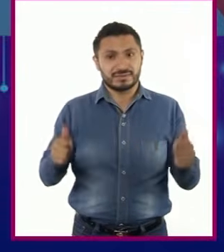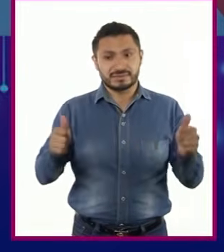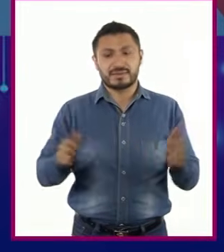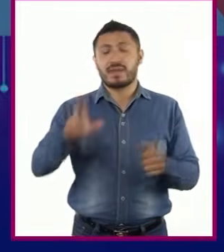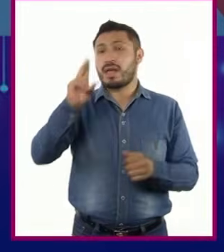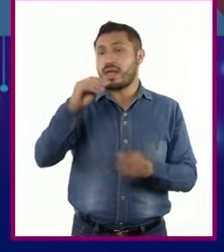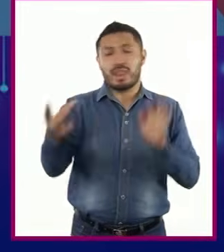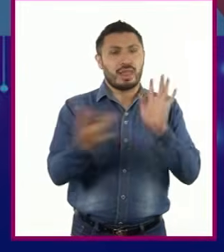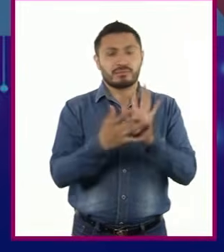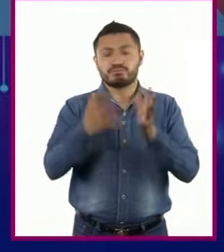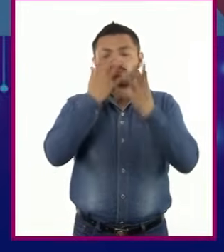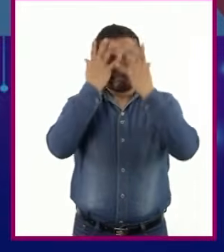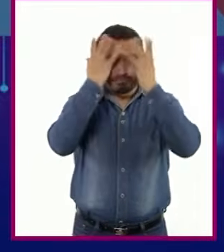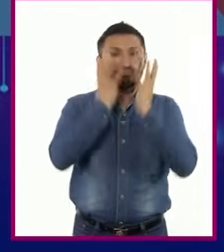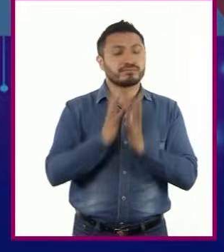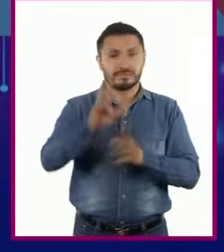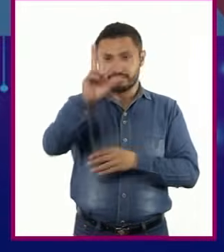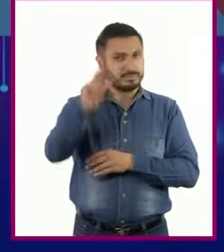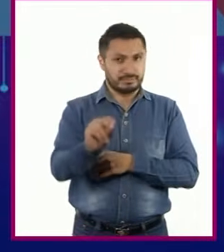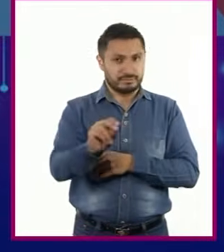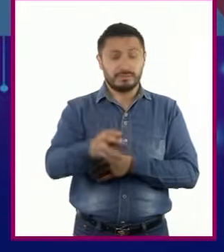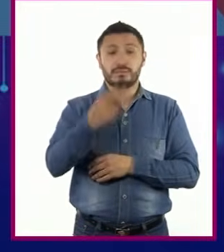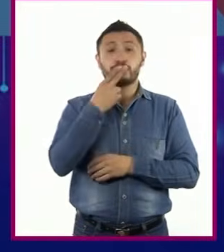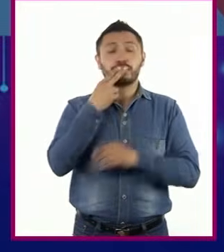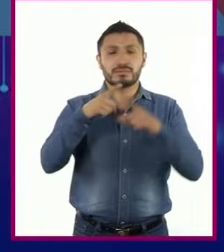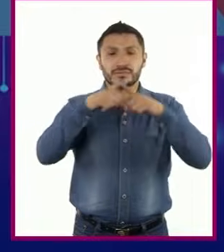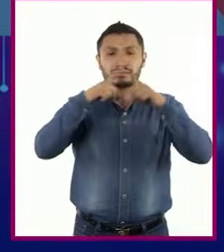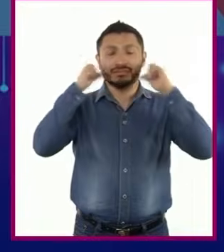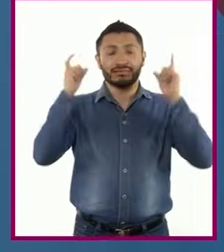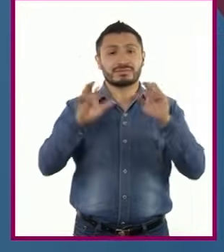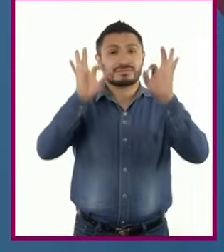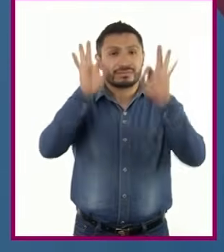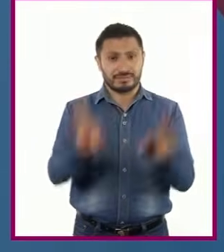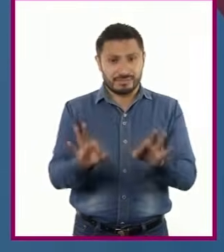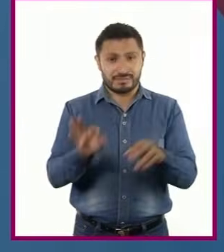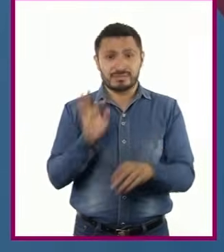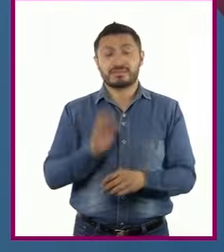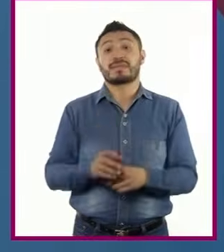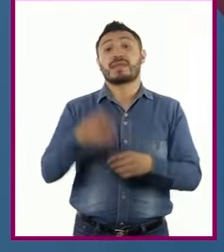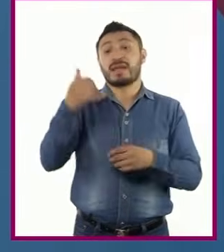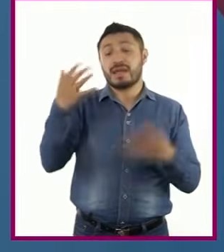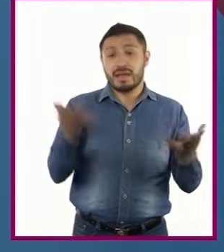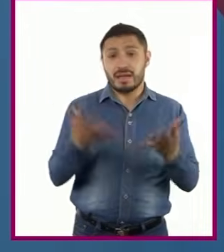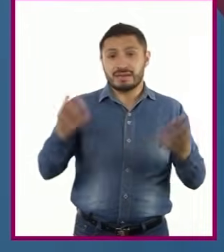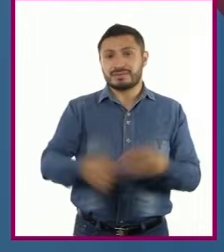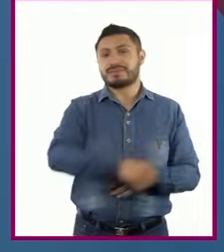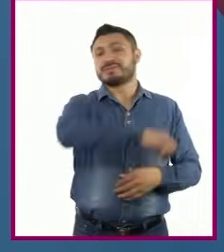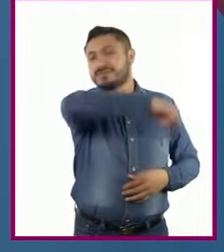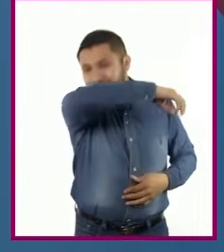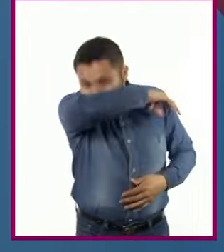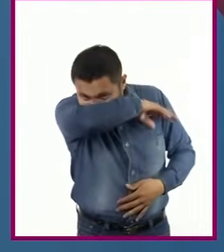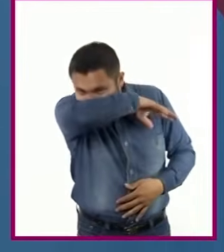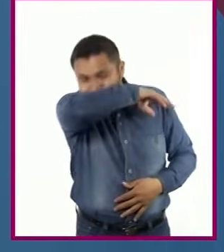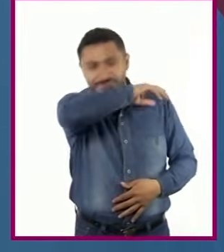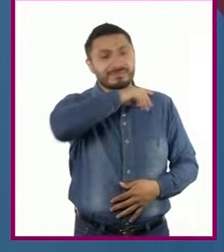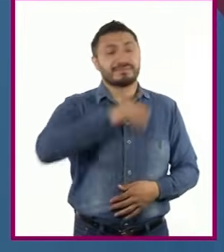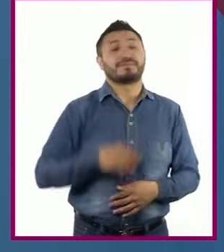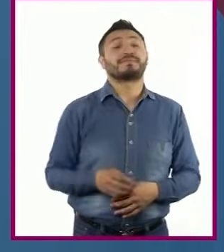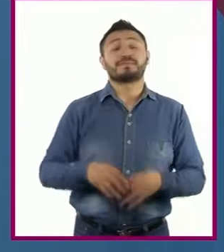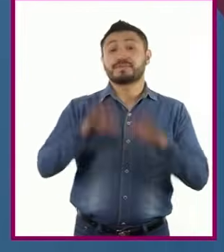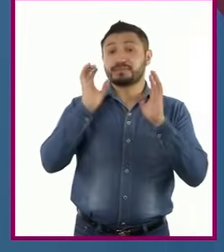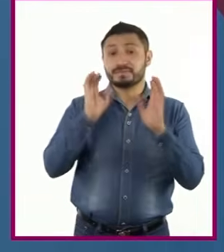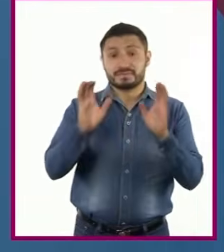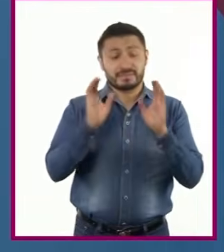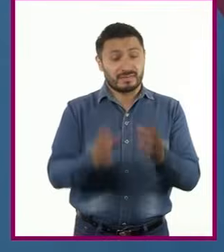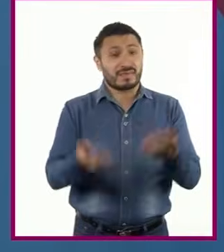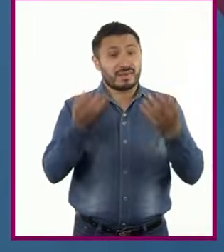no tocarse el rostro, utilizar el cubrebocas de forma correcta y realizar el estornudo de etiqueta. La prevención